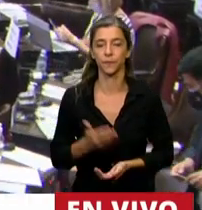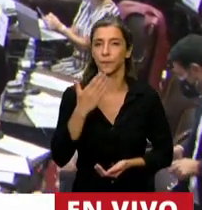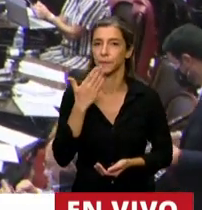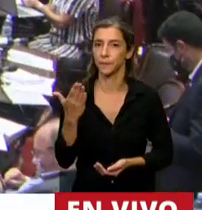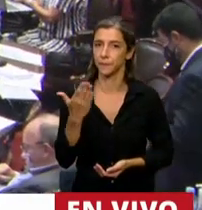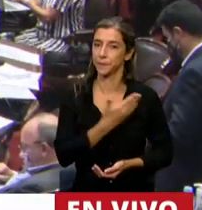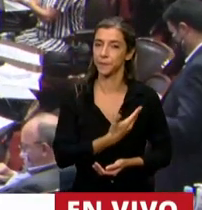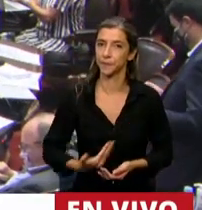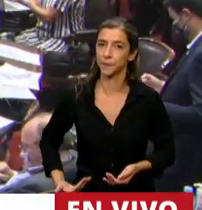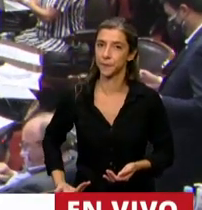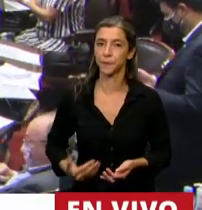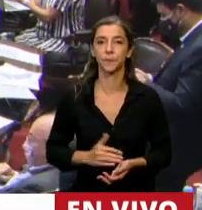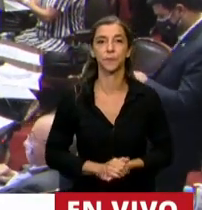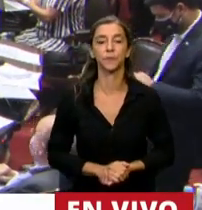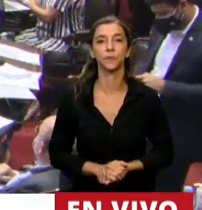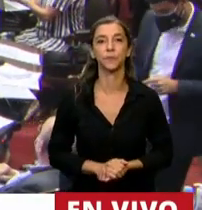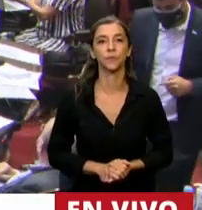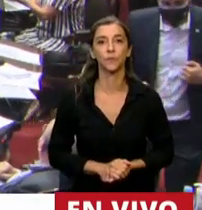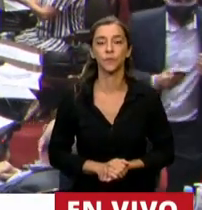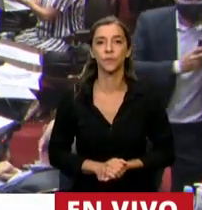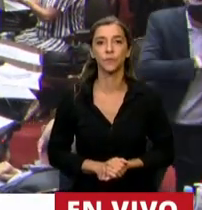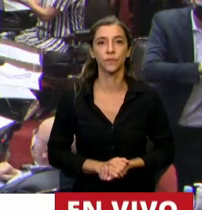Gracias, señora presidenta.